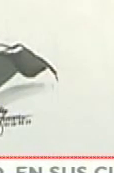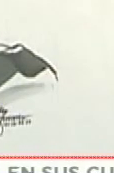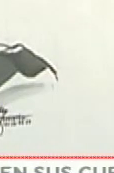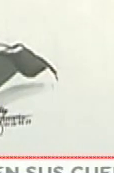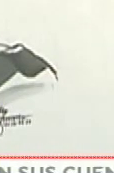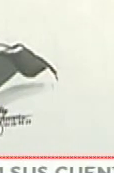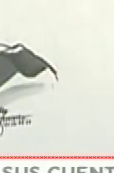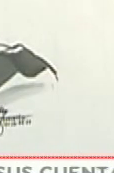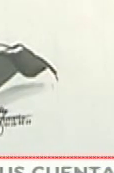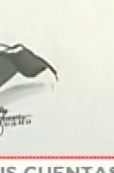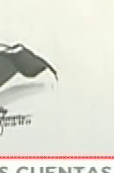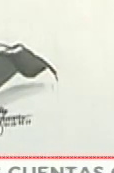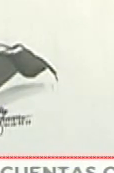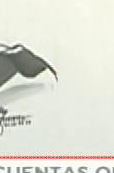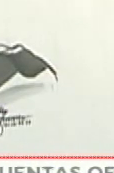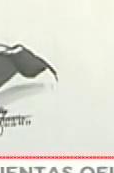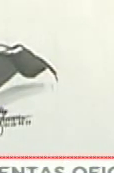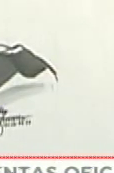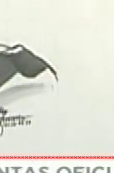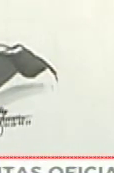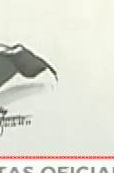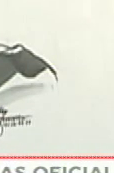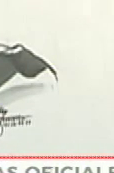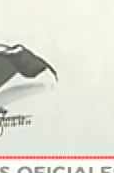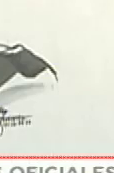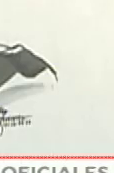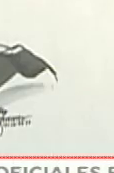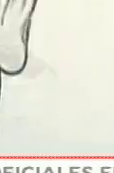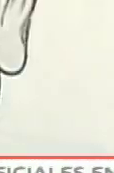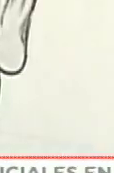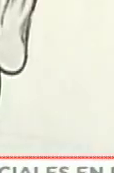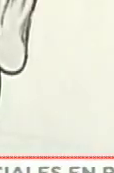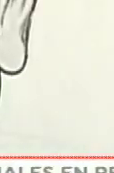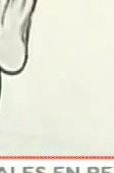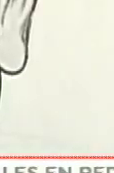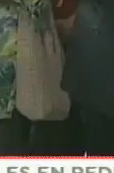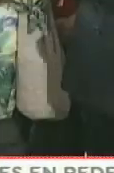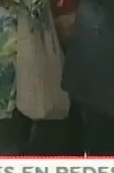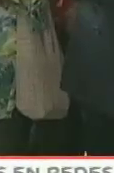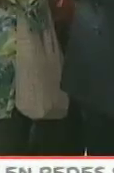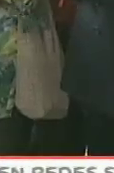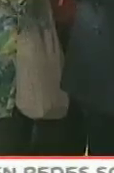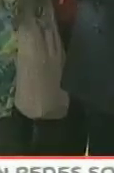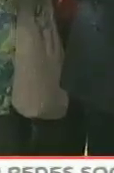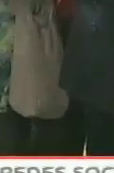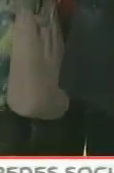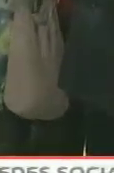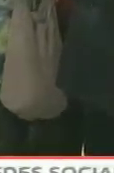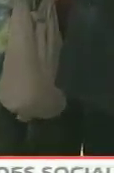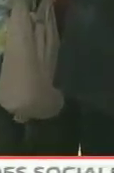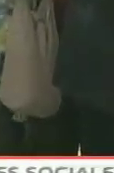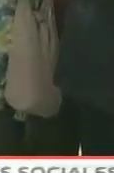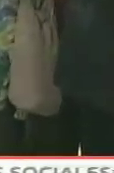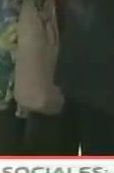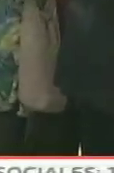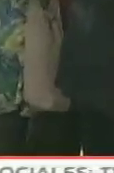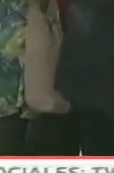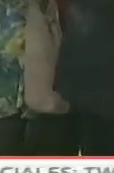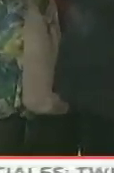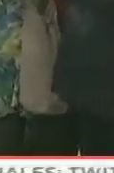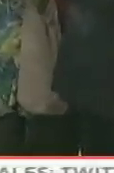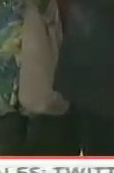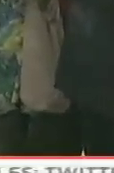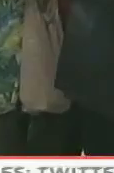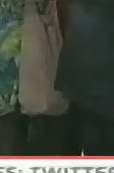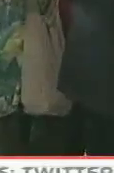fundamentales es poner en funcionamiento este centro, después de tanto trabajo que tiene aquí el Poder Popular en La Vega, trabajando con el